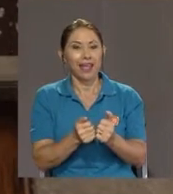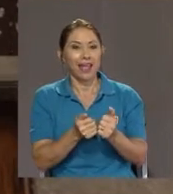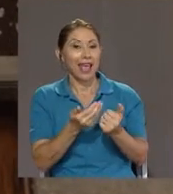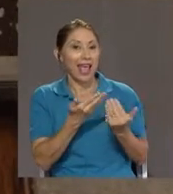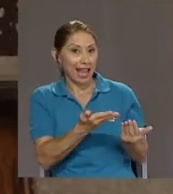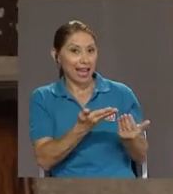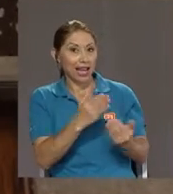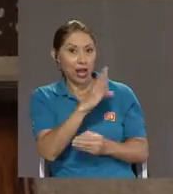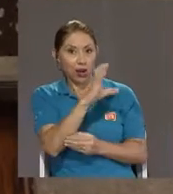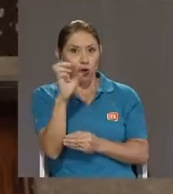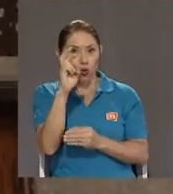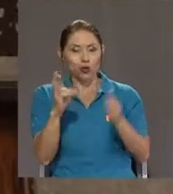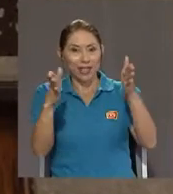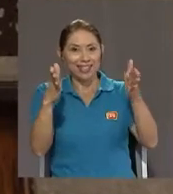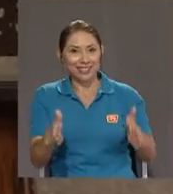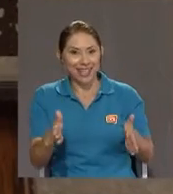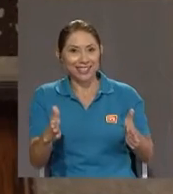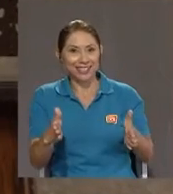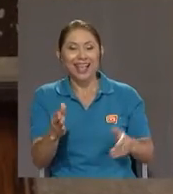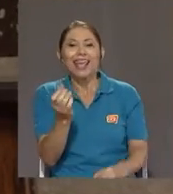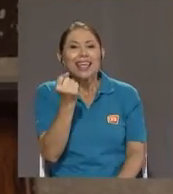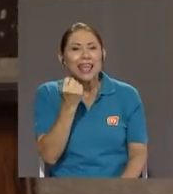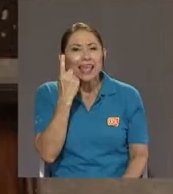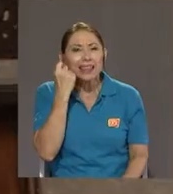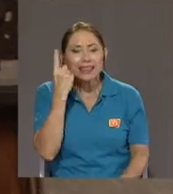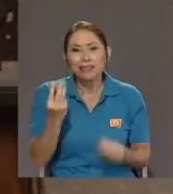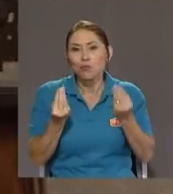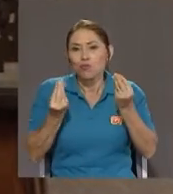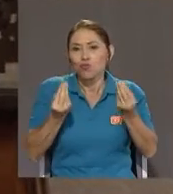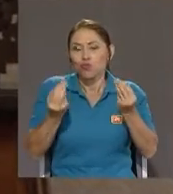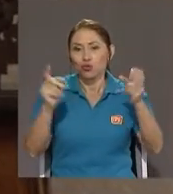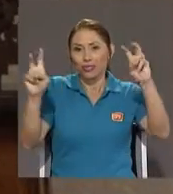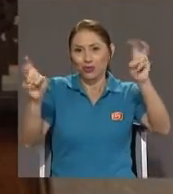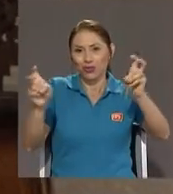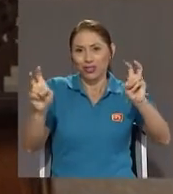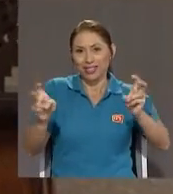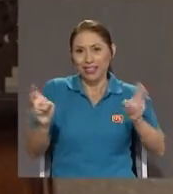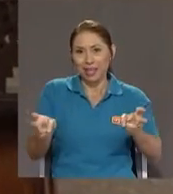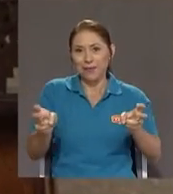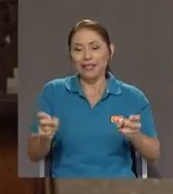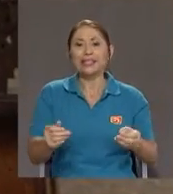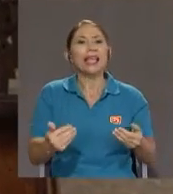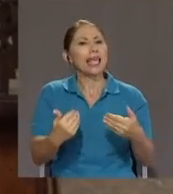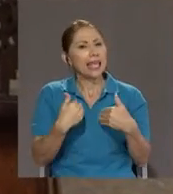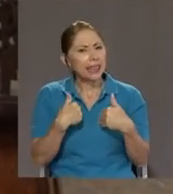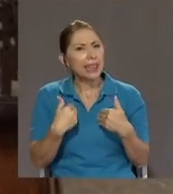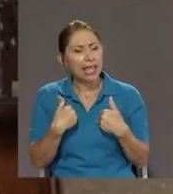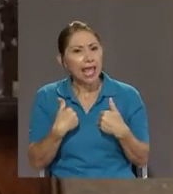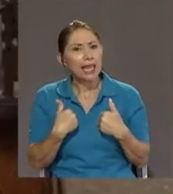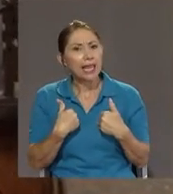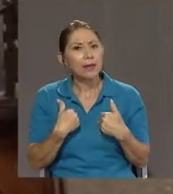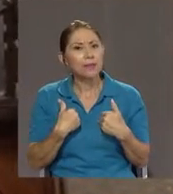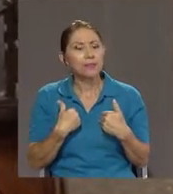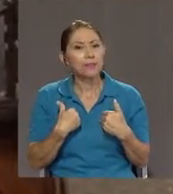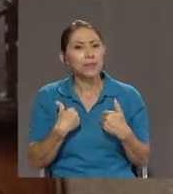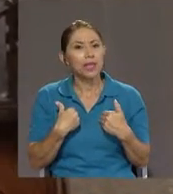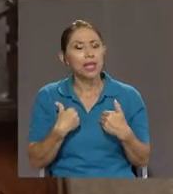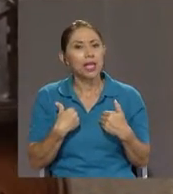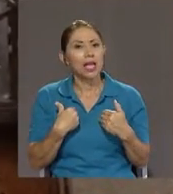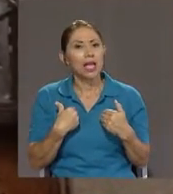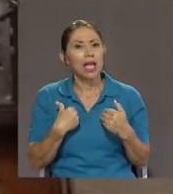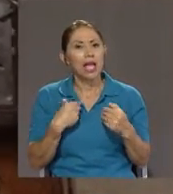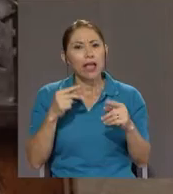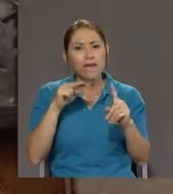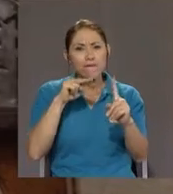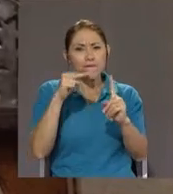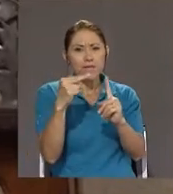con el costarricense, que entiende mucho de estos temas y tiene visiones que, como